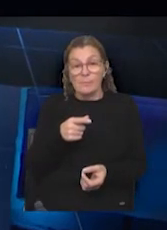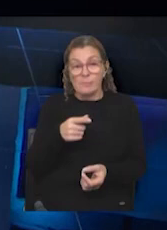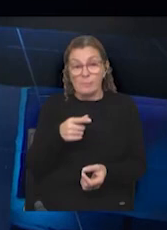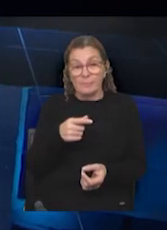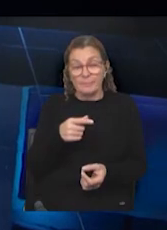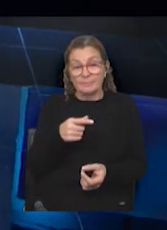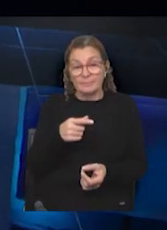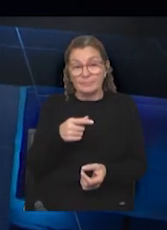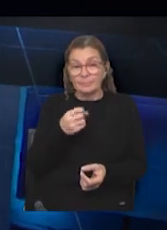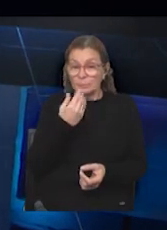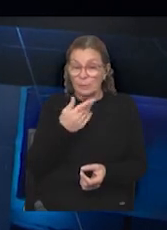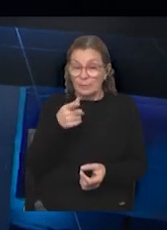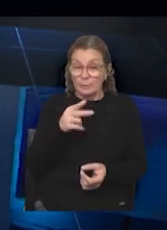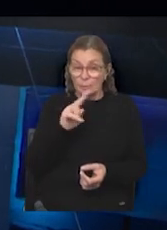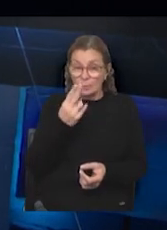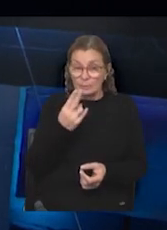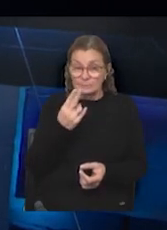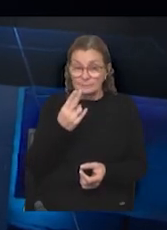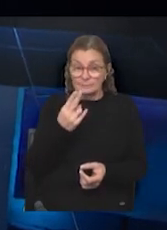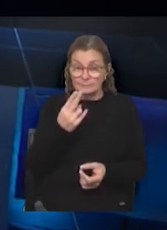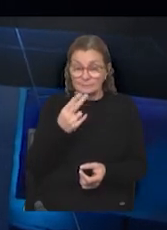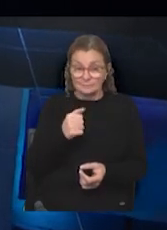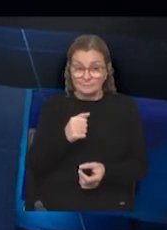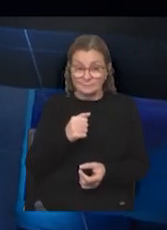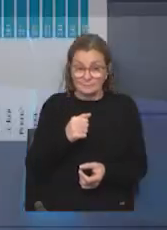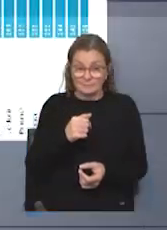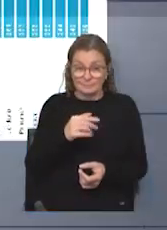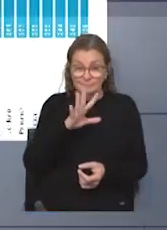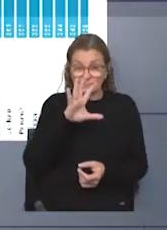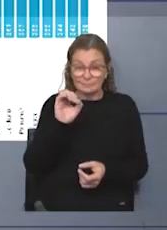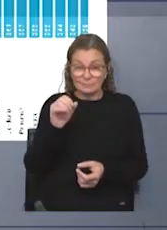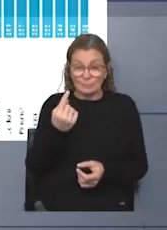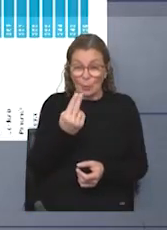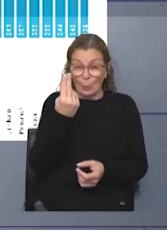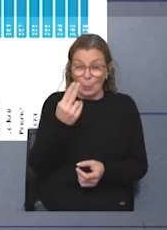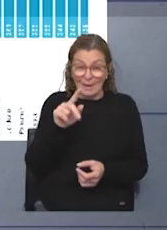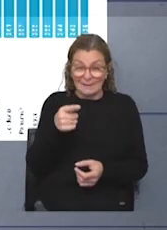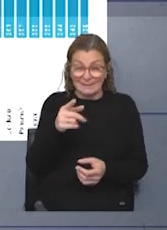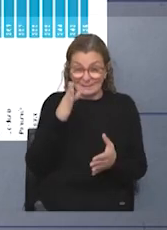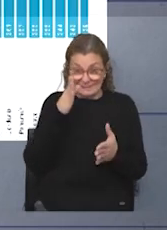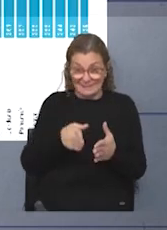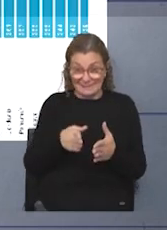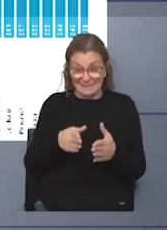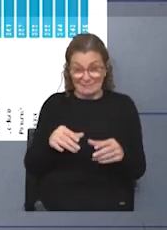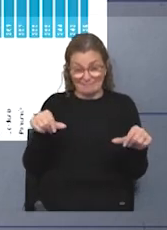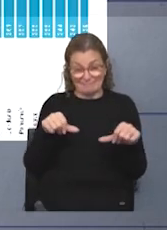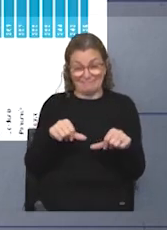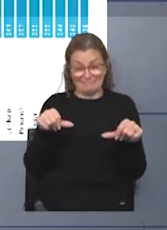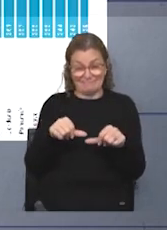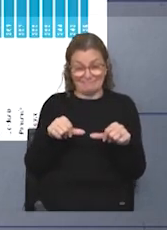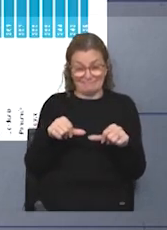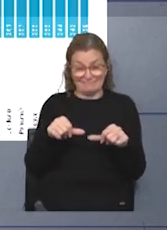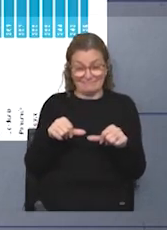Uy no bueno Uruguay tiene hay como 50 y Uruguay Ahí estamos acá nosotros está chile está